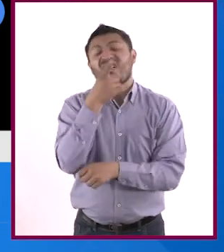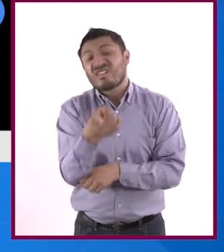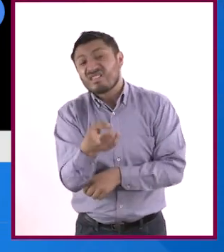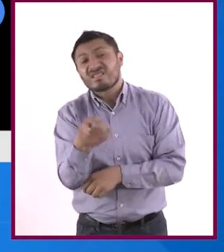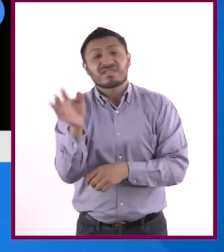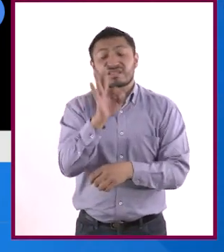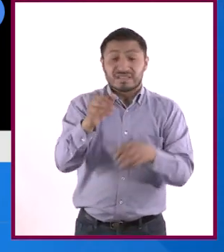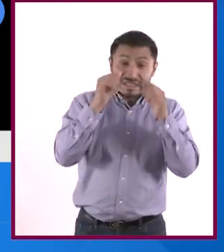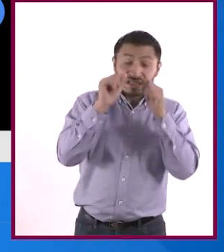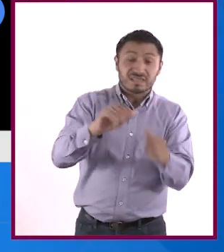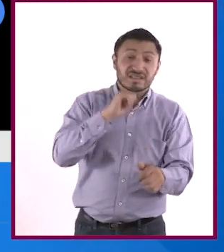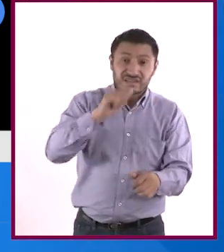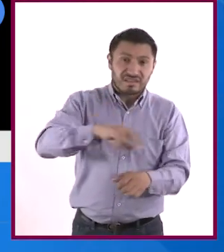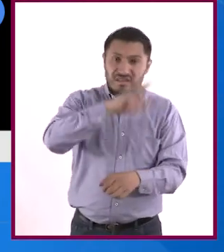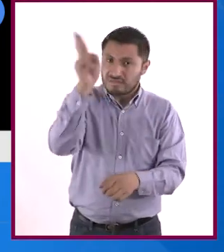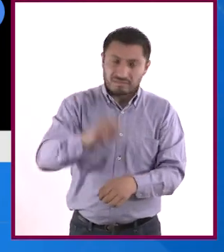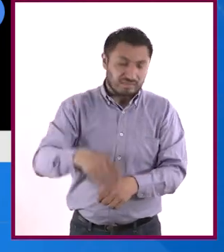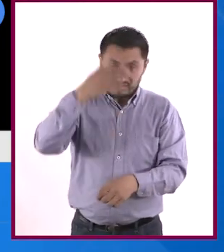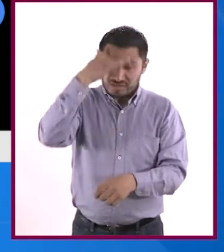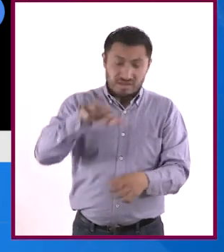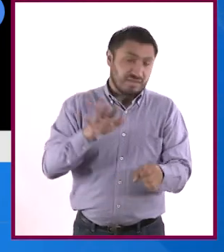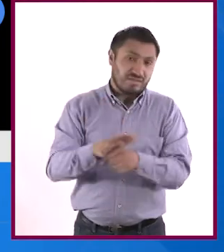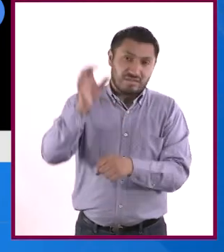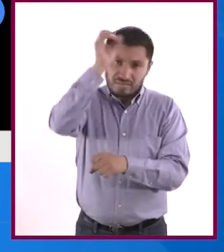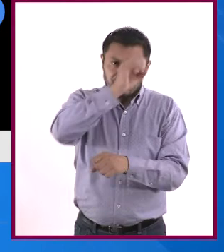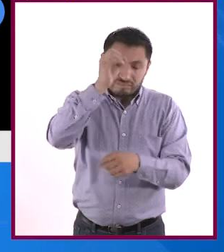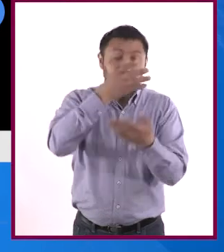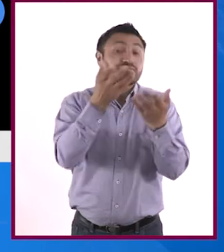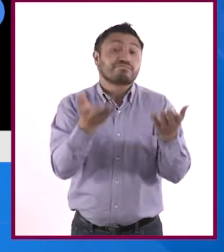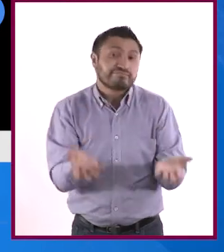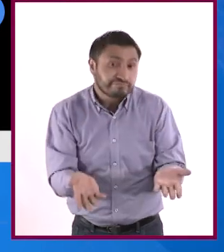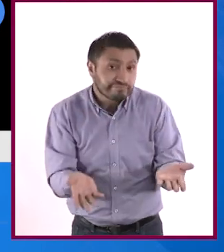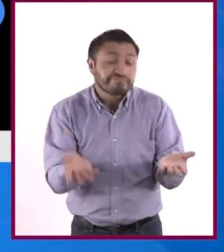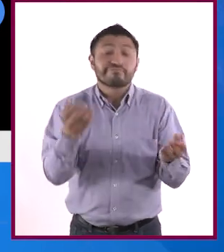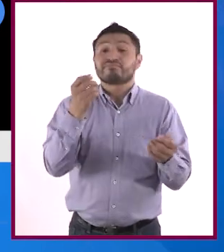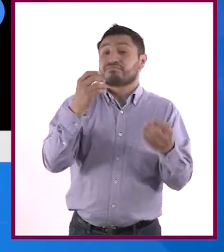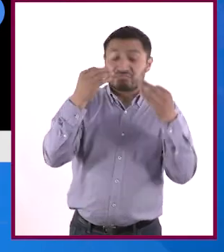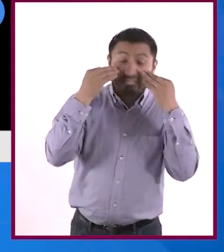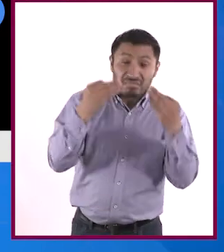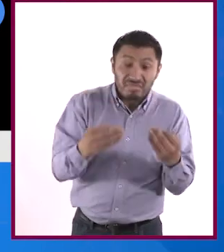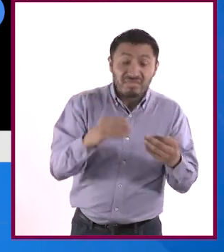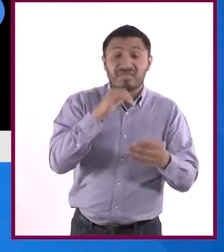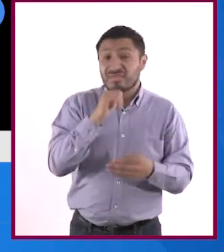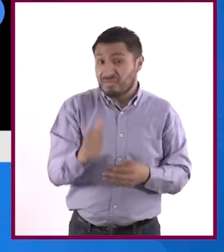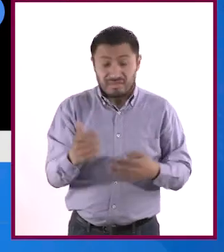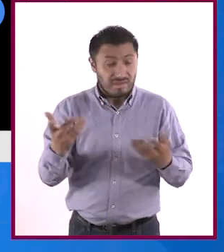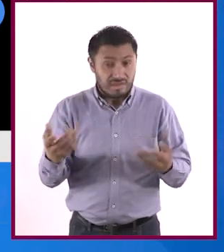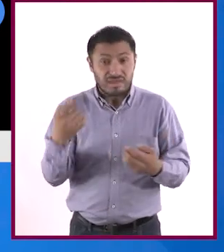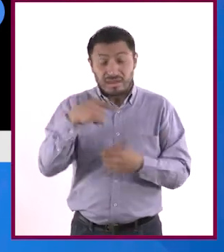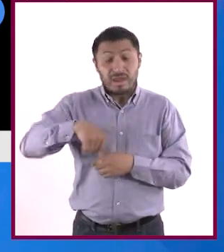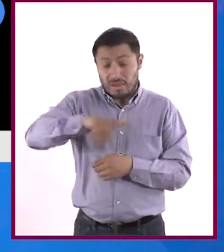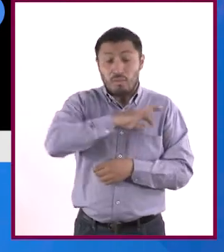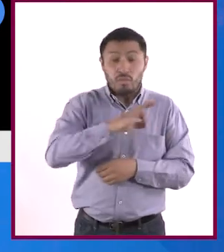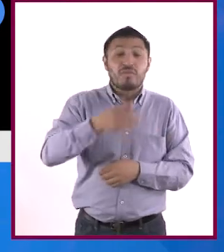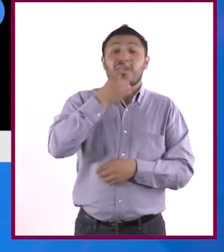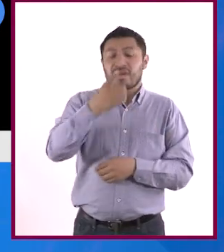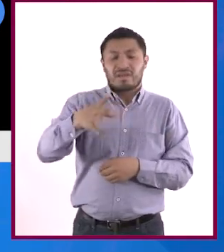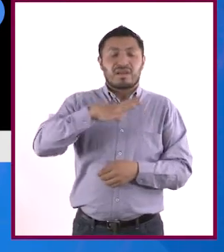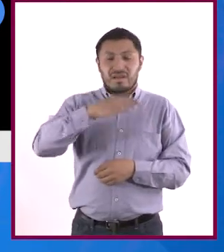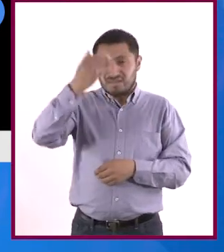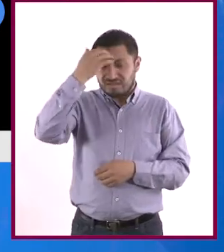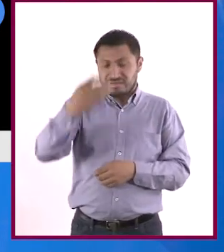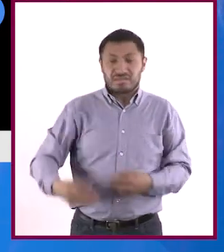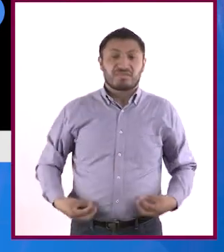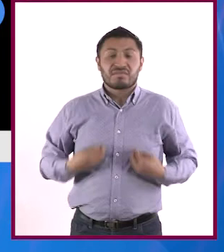no escuchamos, nunca vamos a saber lo que tienen que decir, ni además darnos cuenta que lo pueden decir y que tienen conocimiento de la